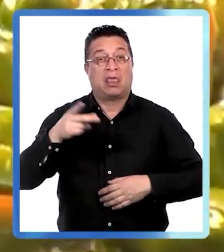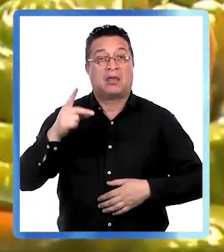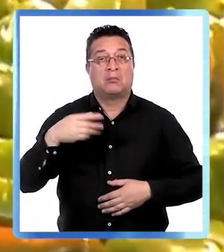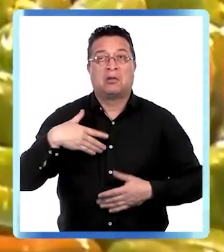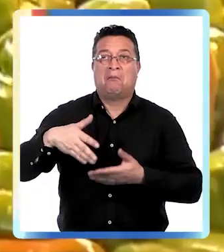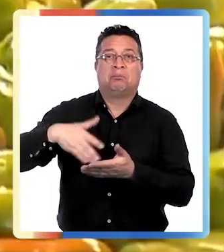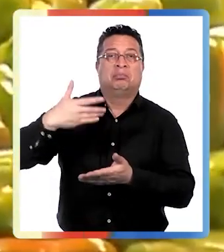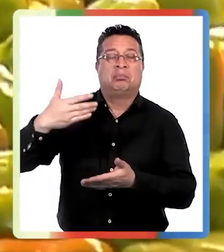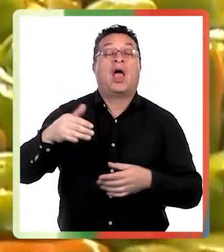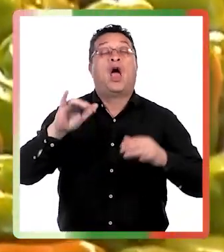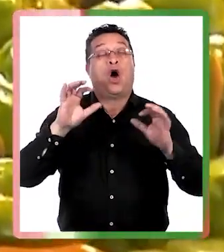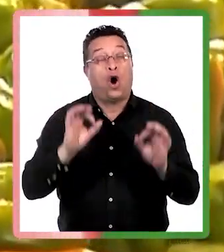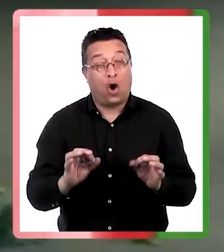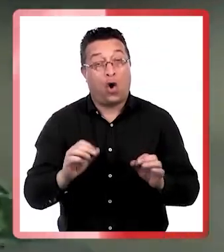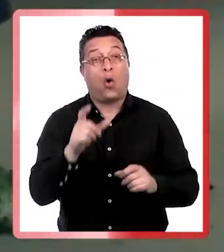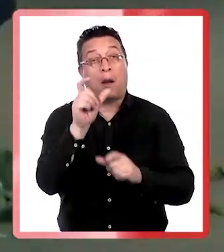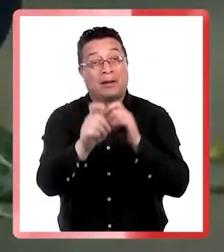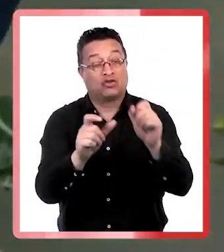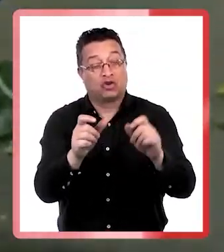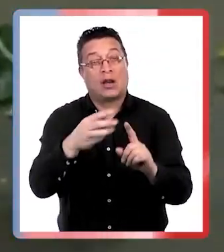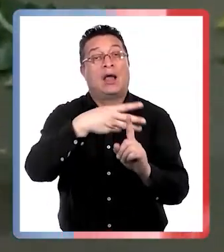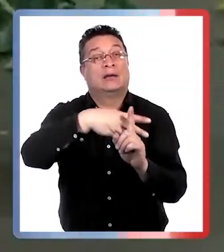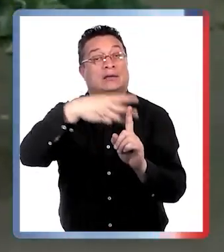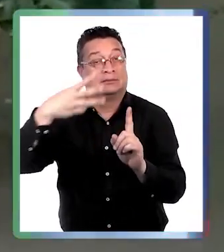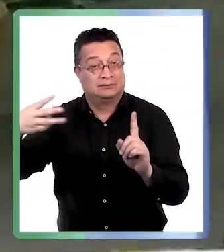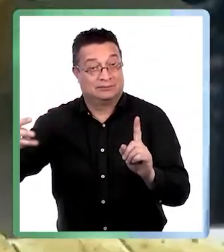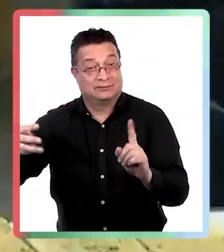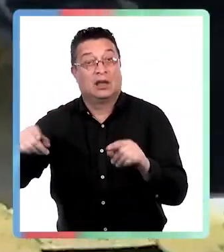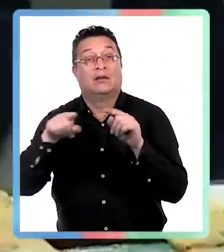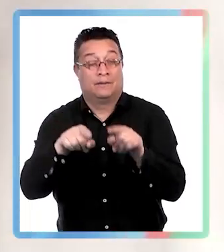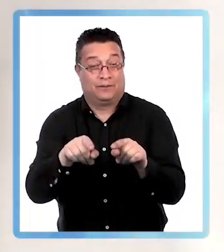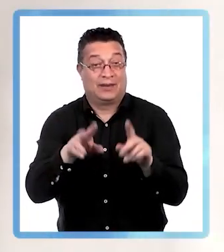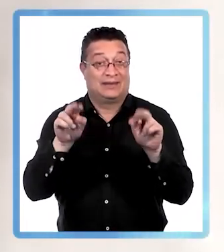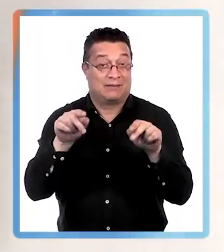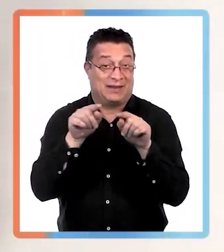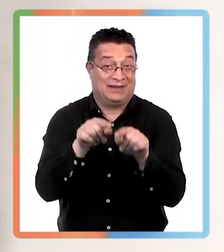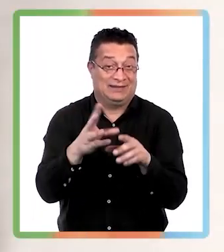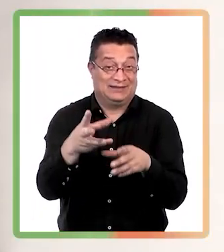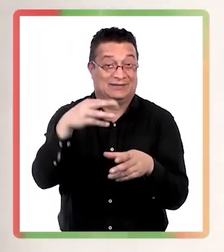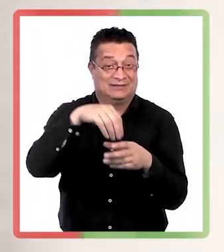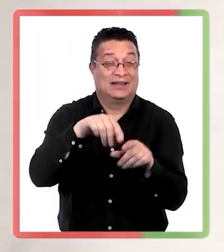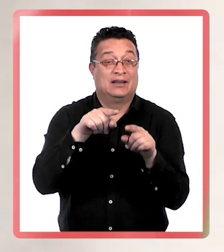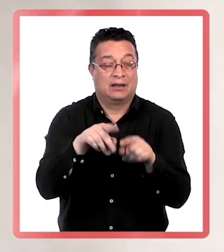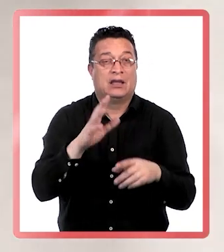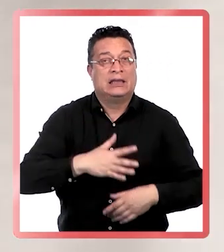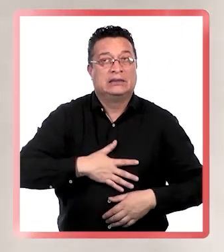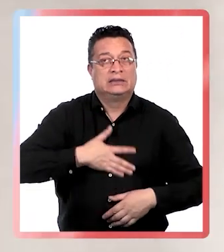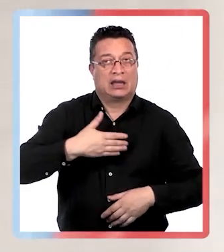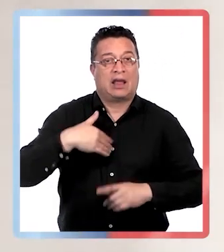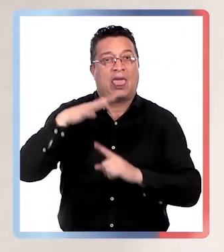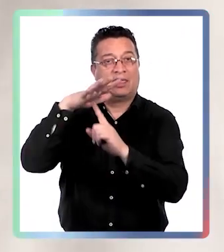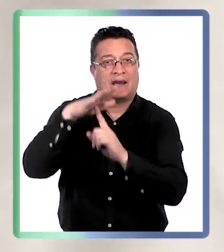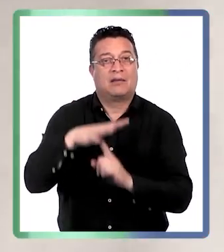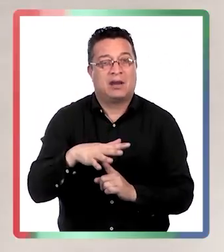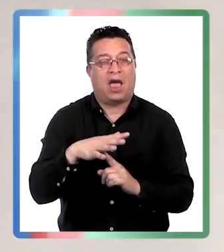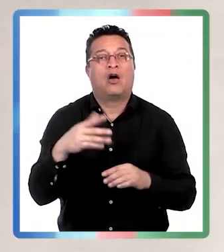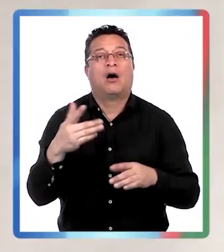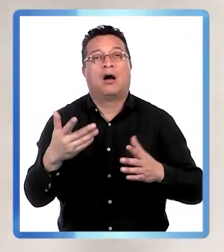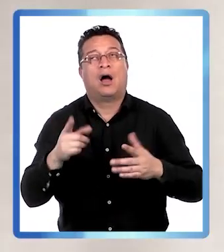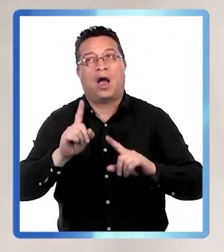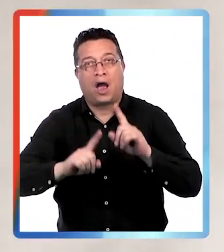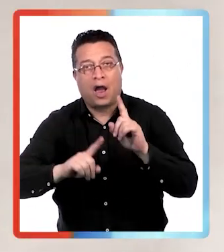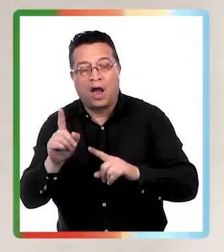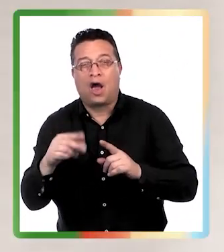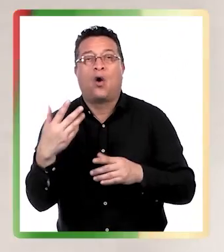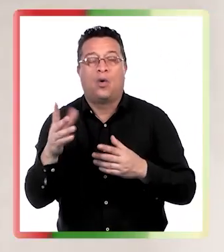situación de discapacidad, o si una persona de la comunidad LGBTI+, ya que estamos hablando de esto, se sintió discriminado o no